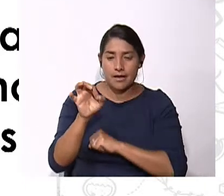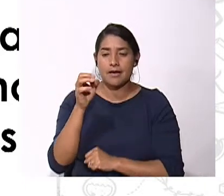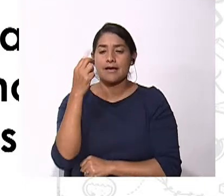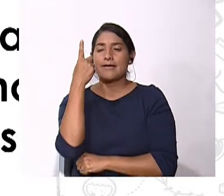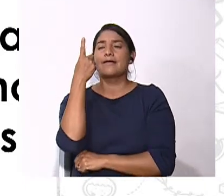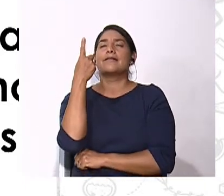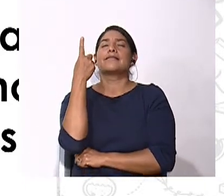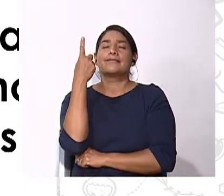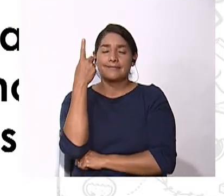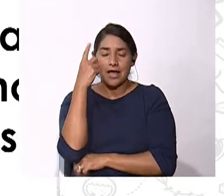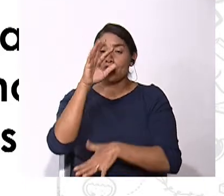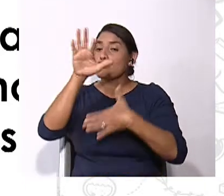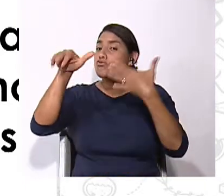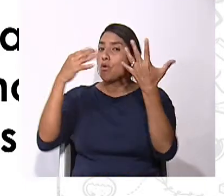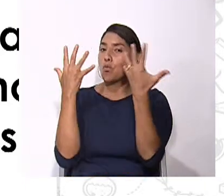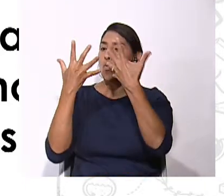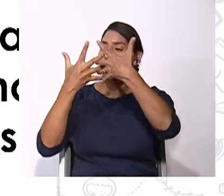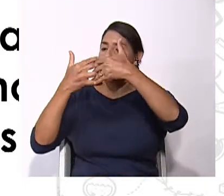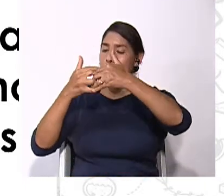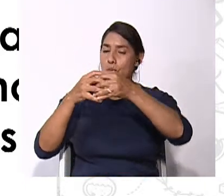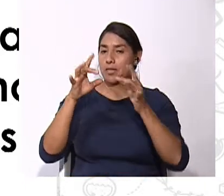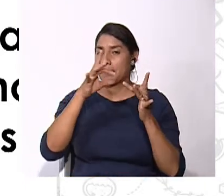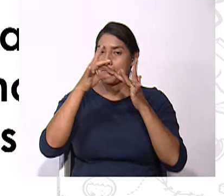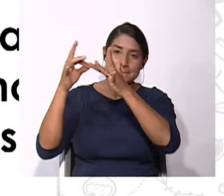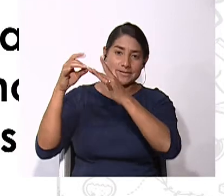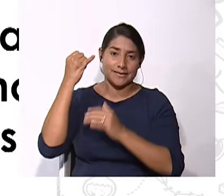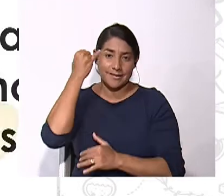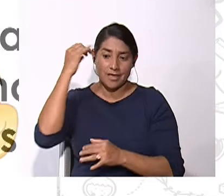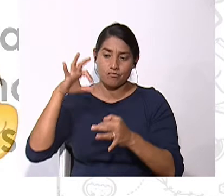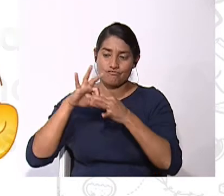que complementan la idea fundamental.